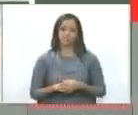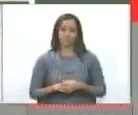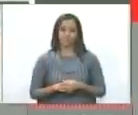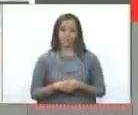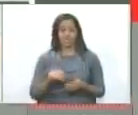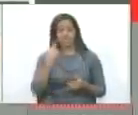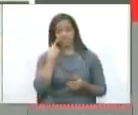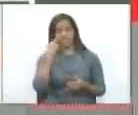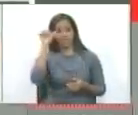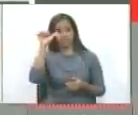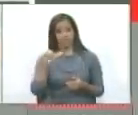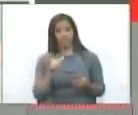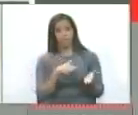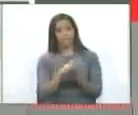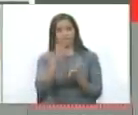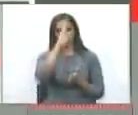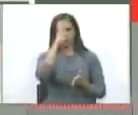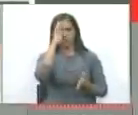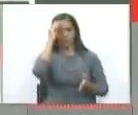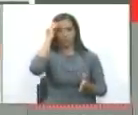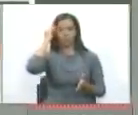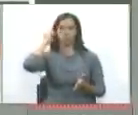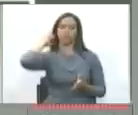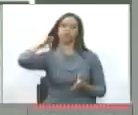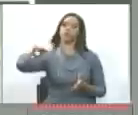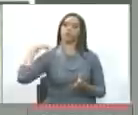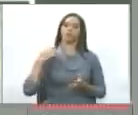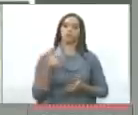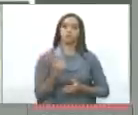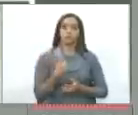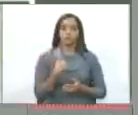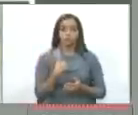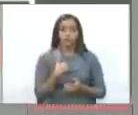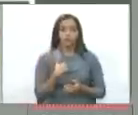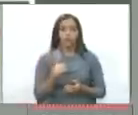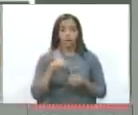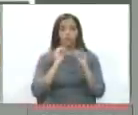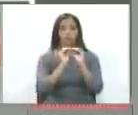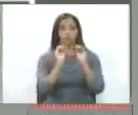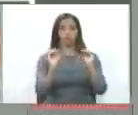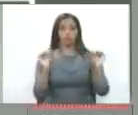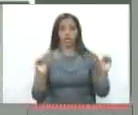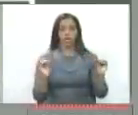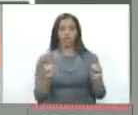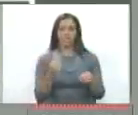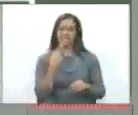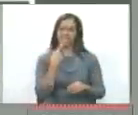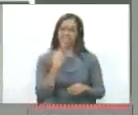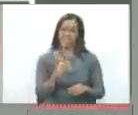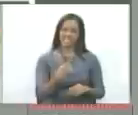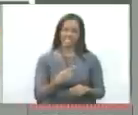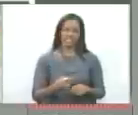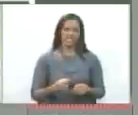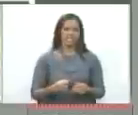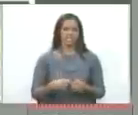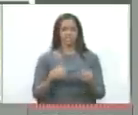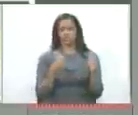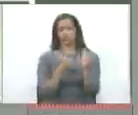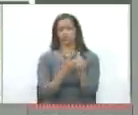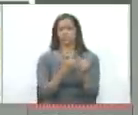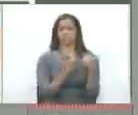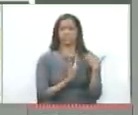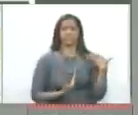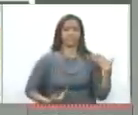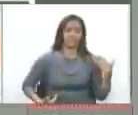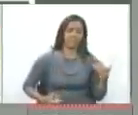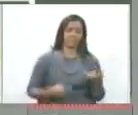lo que sucede, Diosdado. Yo a él lo he denunciado, a Duque. Le he dicho subpresidente, le he